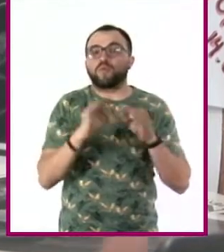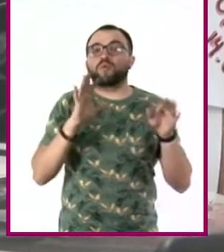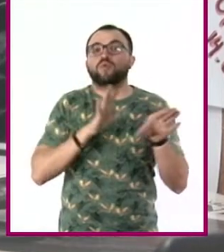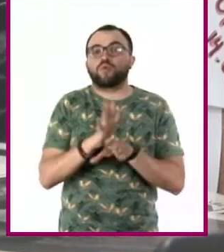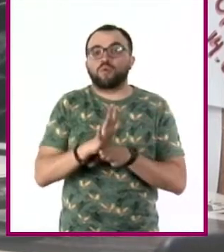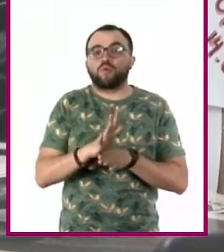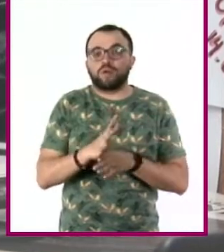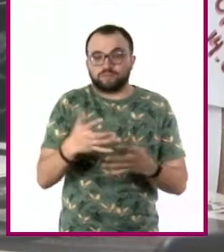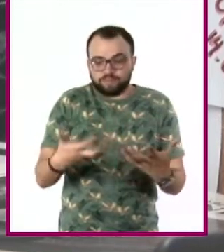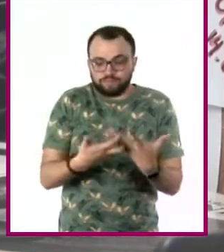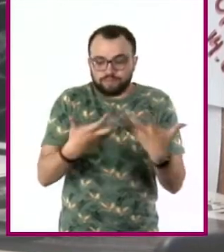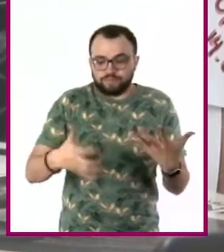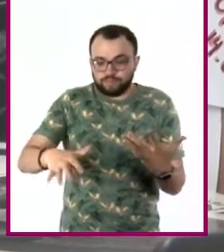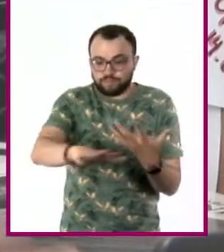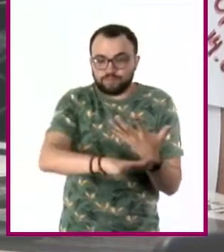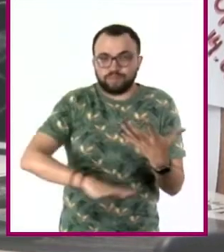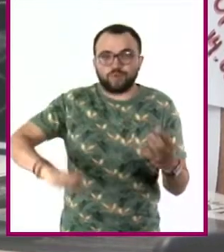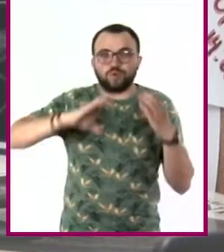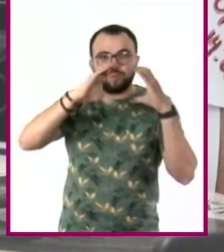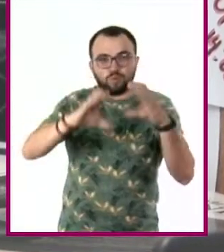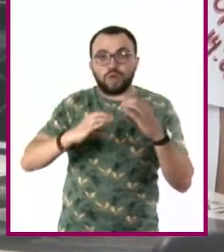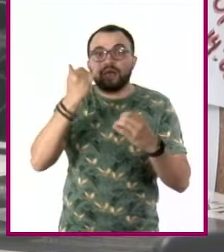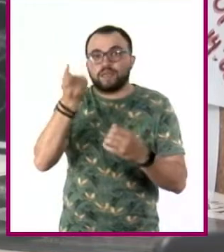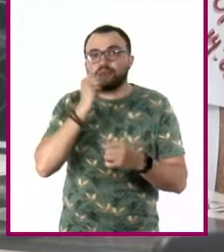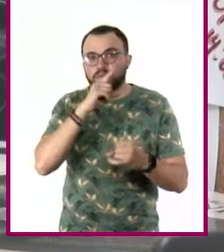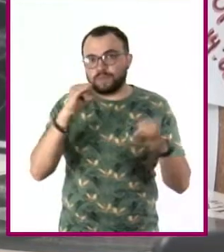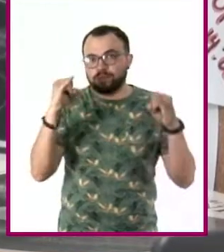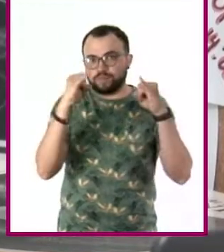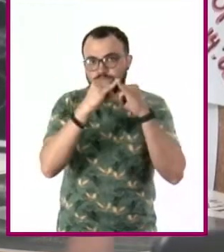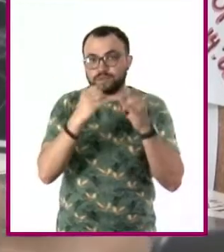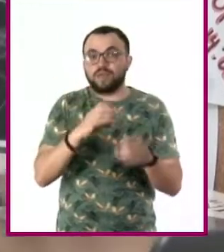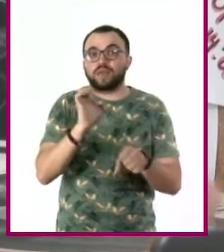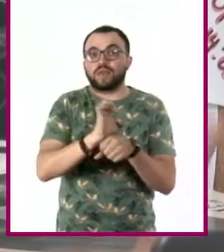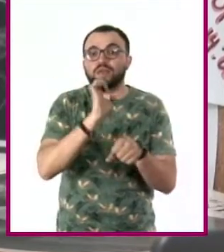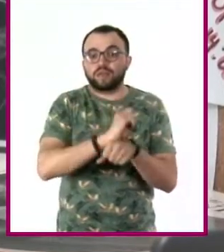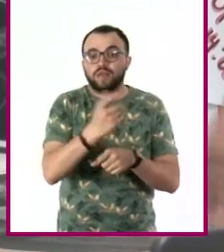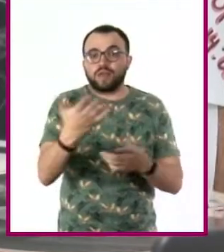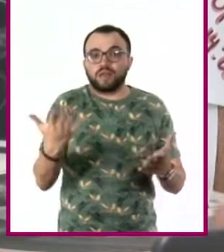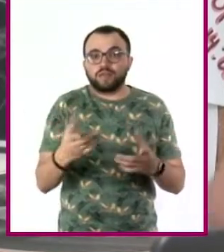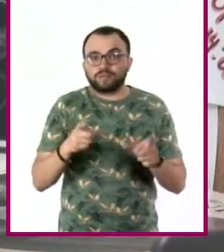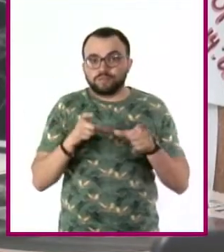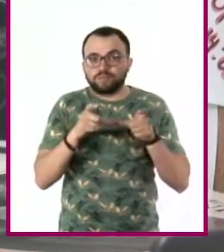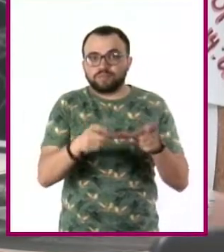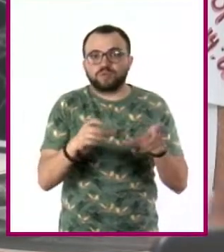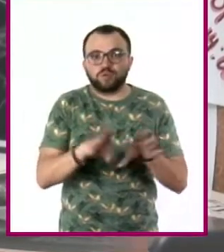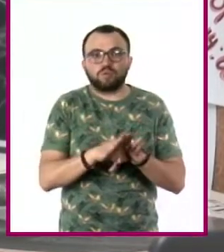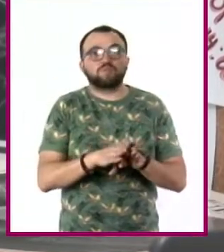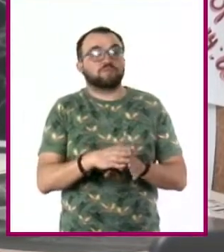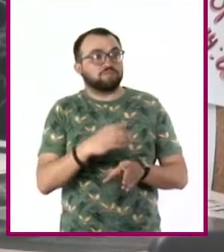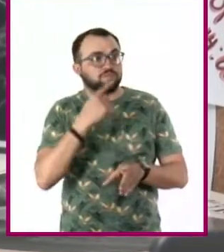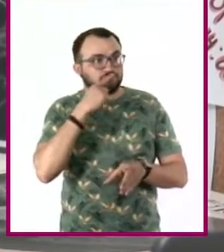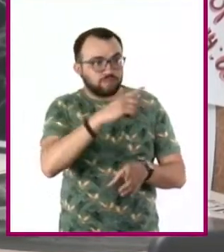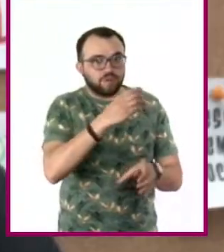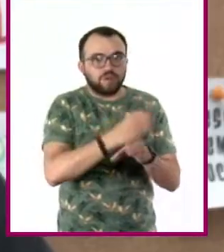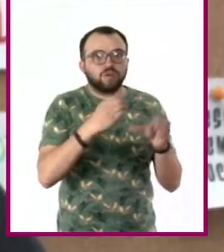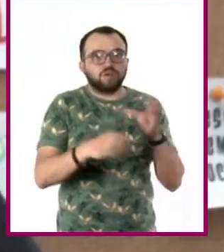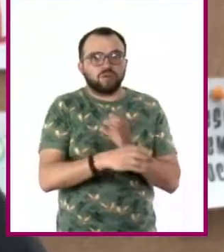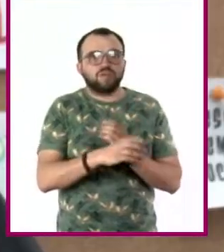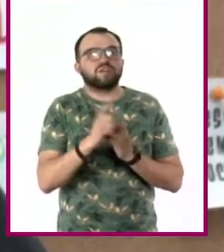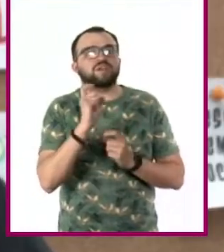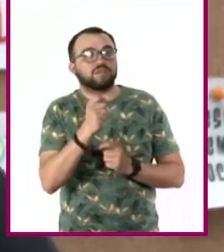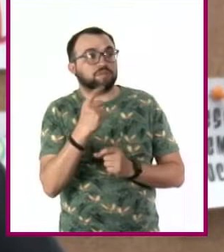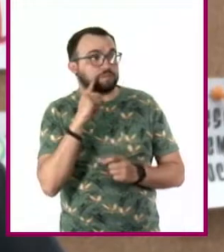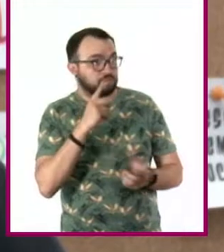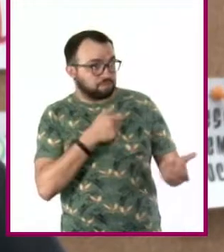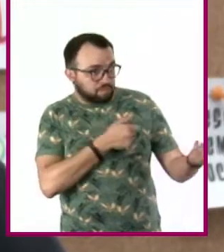del territorio nacional y sus instituciones. Entonces establecieron una protección mediante amenazas militares y armas nucleares. ¿Y